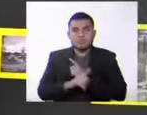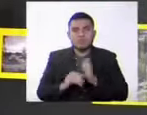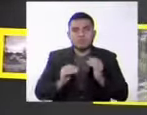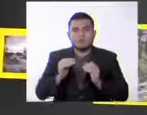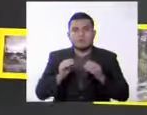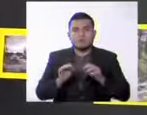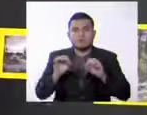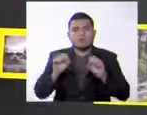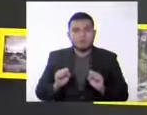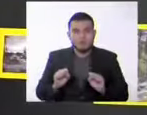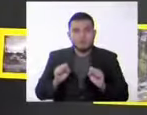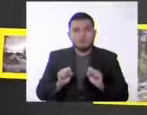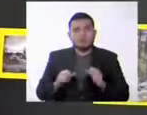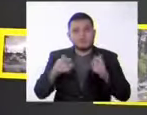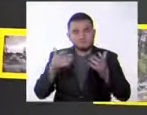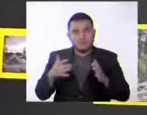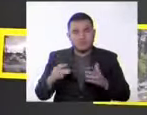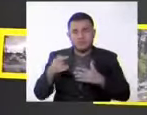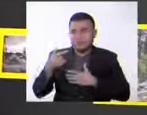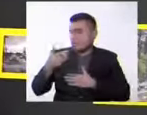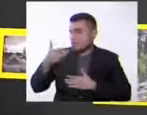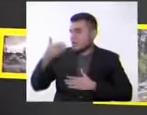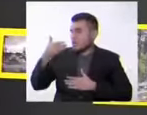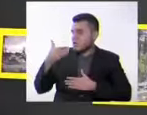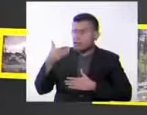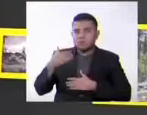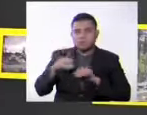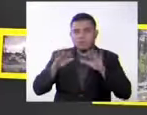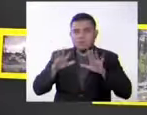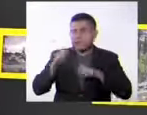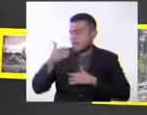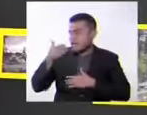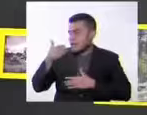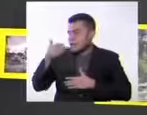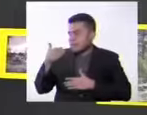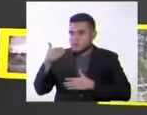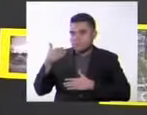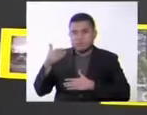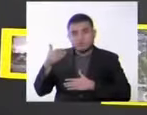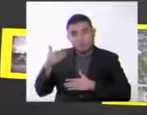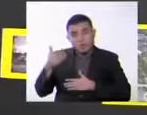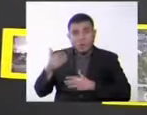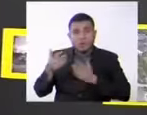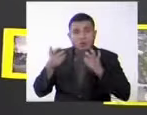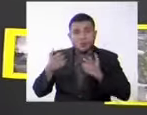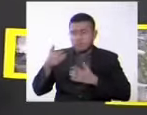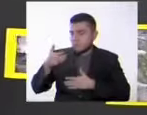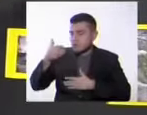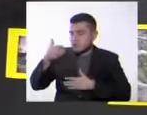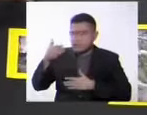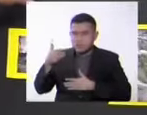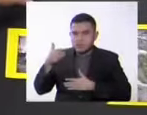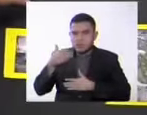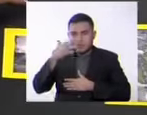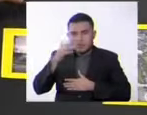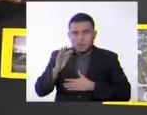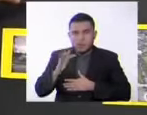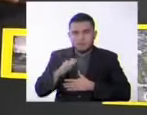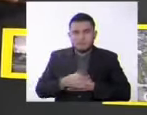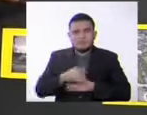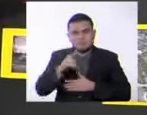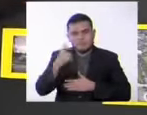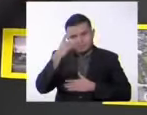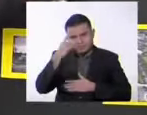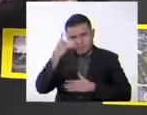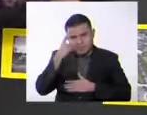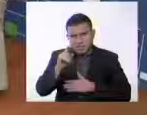ser, ya sea de un año atrás, ¿no?, de 10 años atrás, o muchos años atrás, Sí, como en el caso, te imaginas, del tintero y